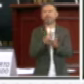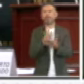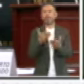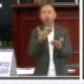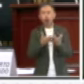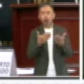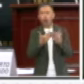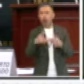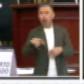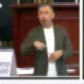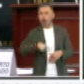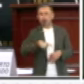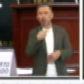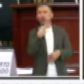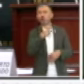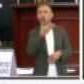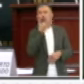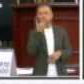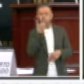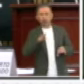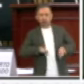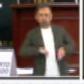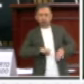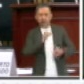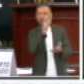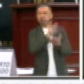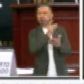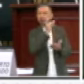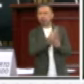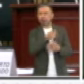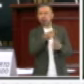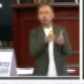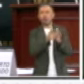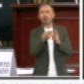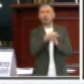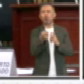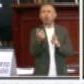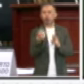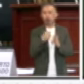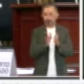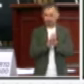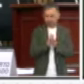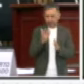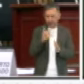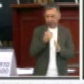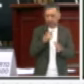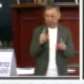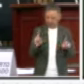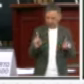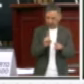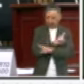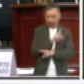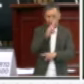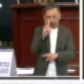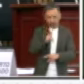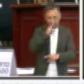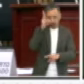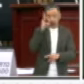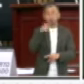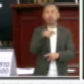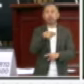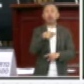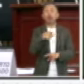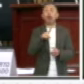a través de un coordinador ese coordinador es el secretario ejecutivo que se encarga de bajar